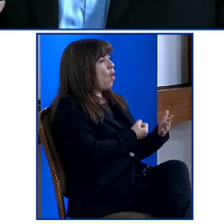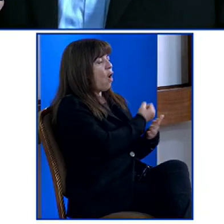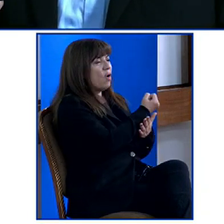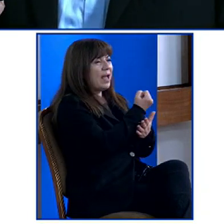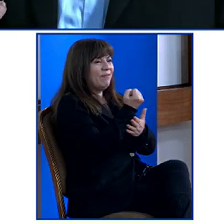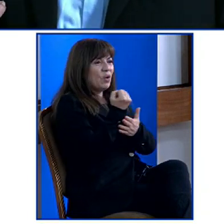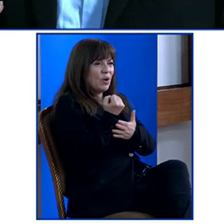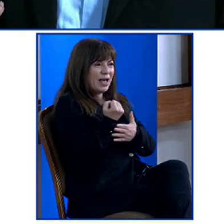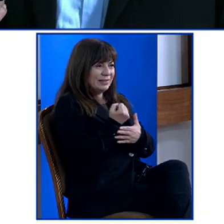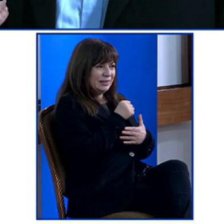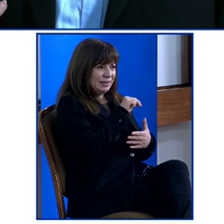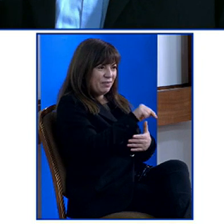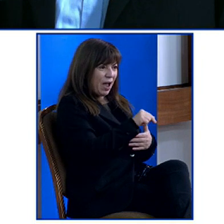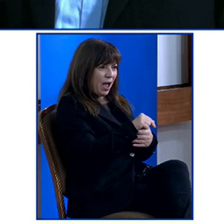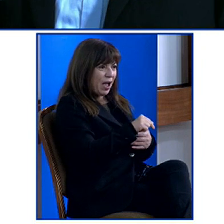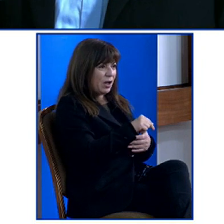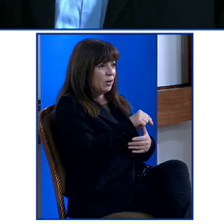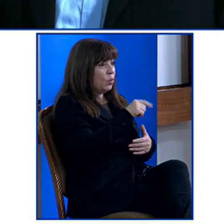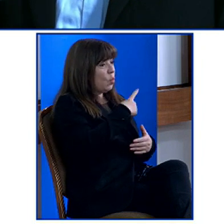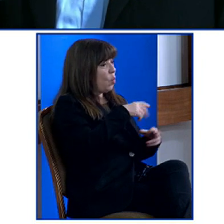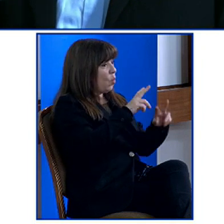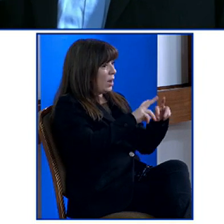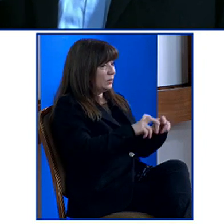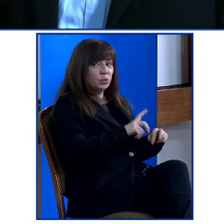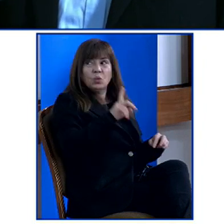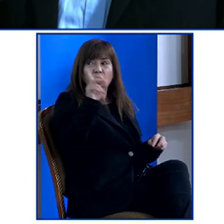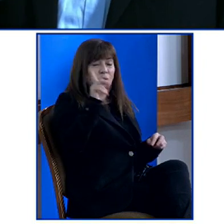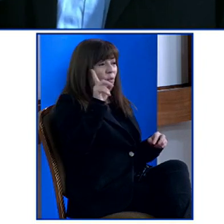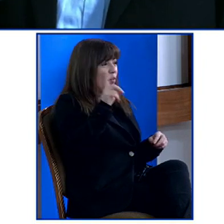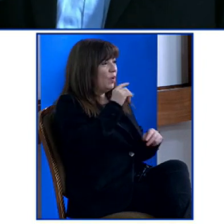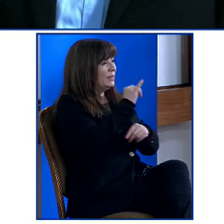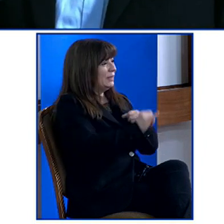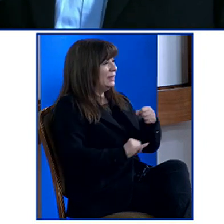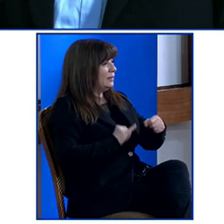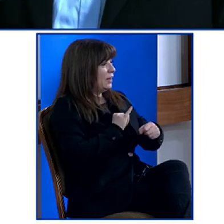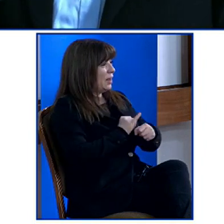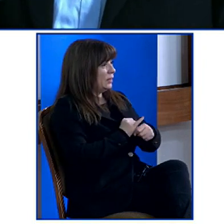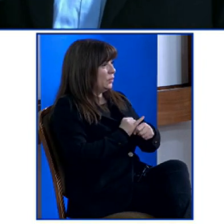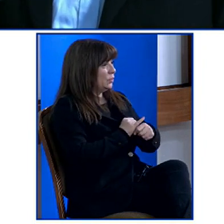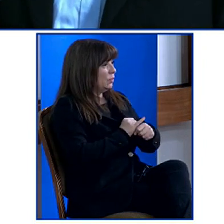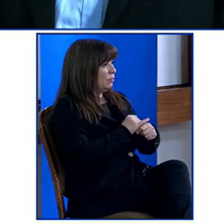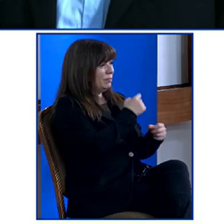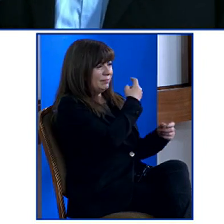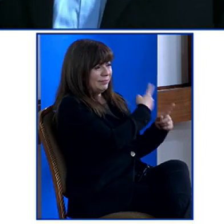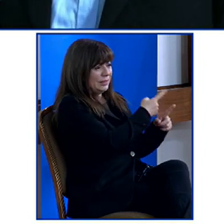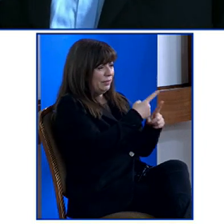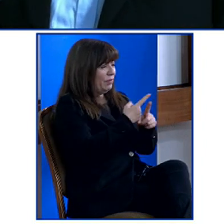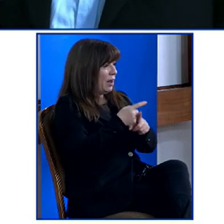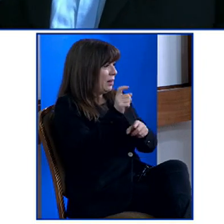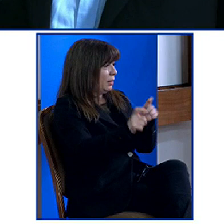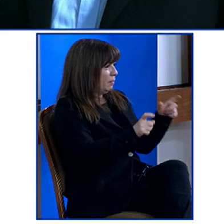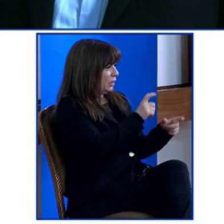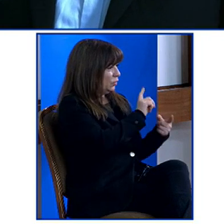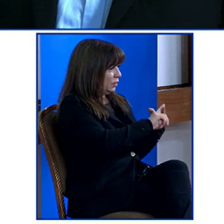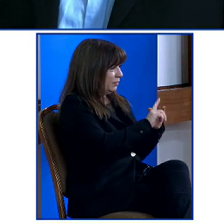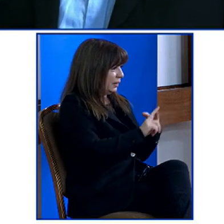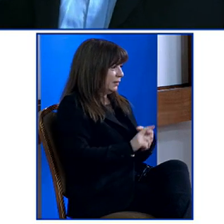es el acrónimo de un estudio internacional que es Multi-City, Multi-Country.